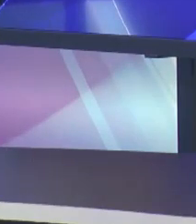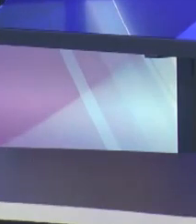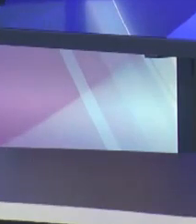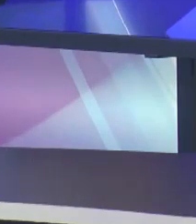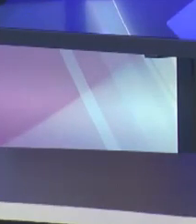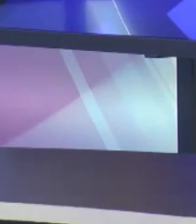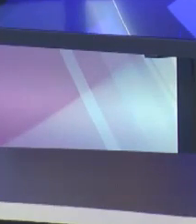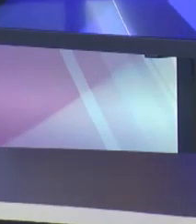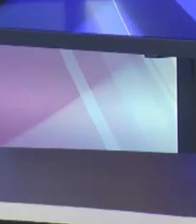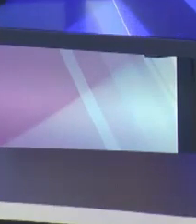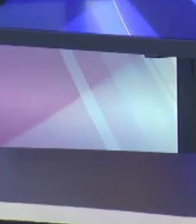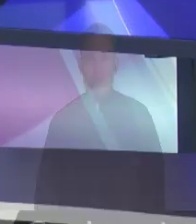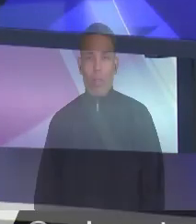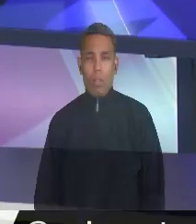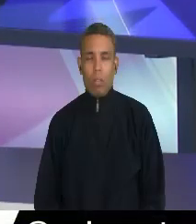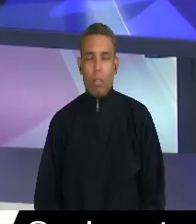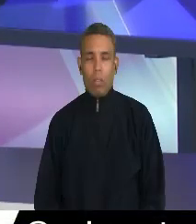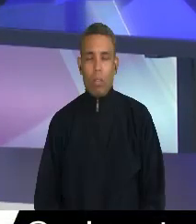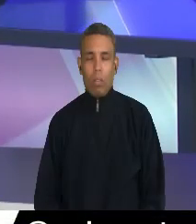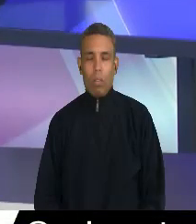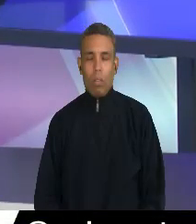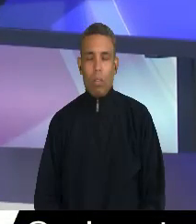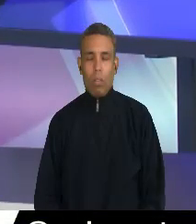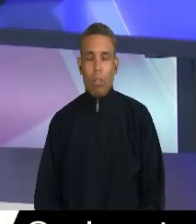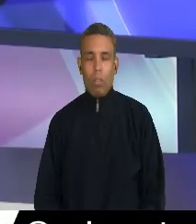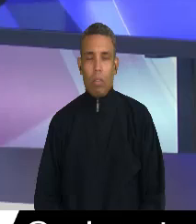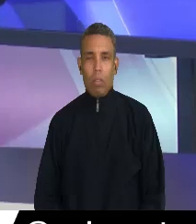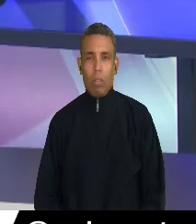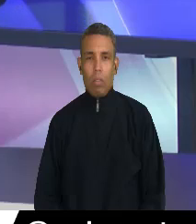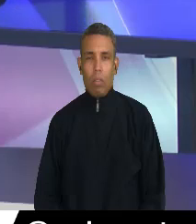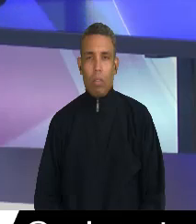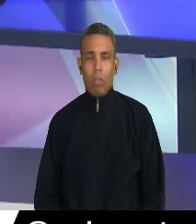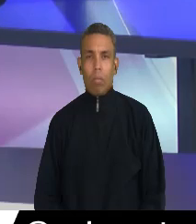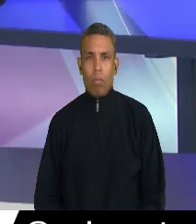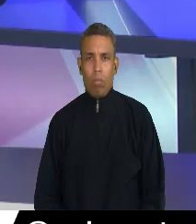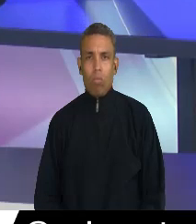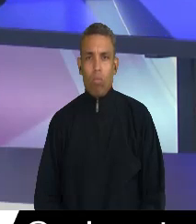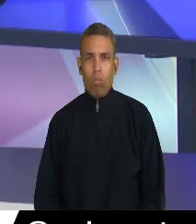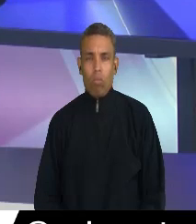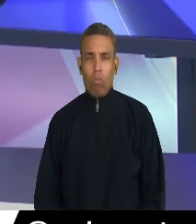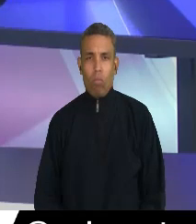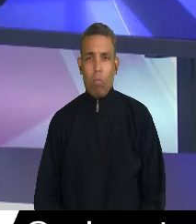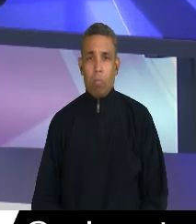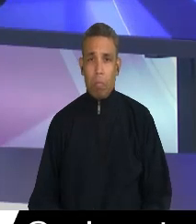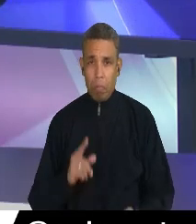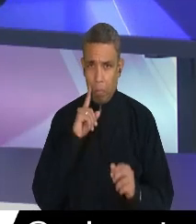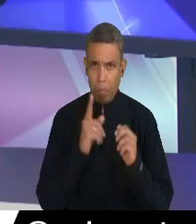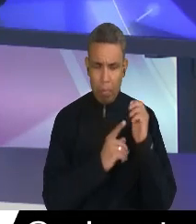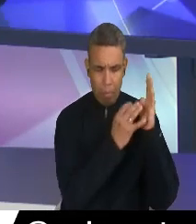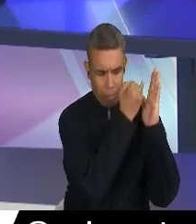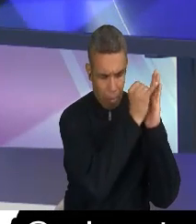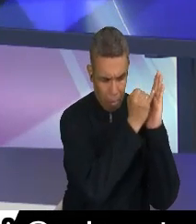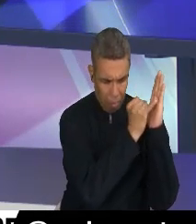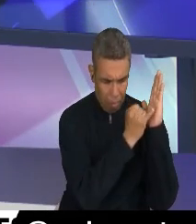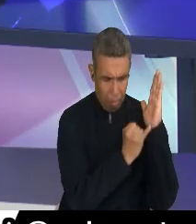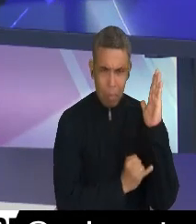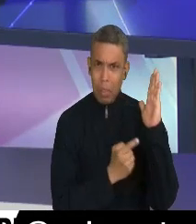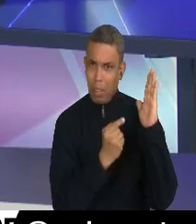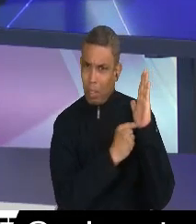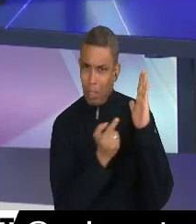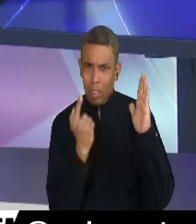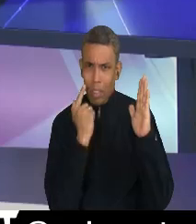Retornamos con más información. El Comité Interinstitucional del Embalse de Topocoro aprobó los lineamientos contemplados en el Plan de Ordenamiento del Embalse de la